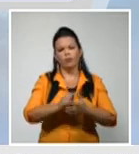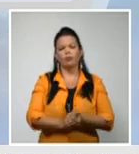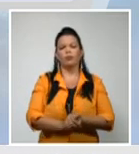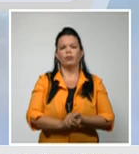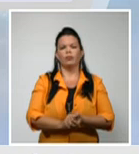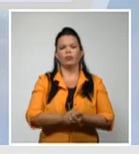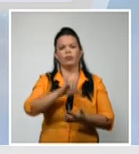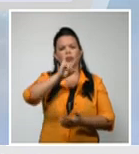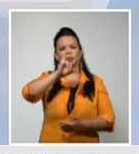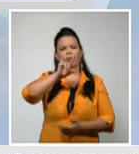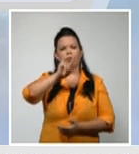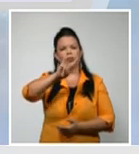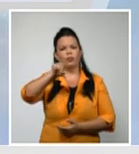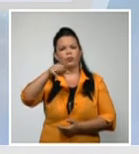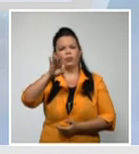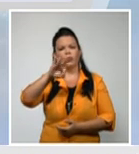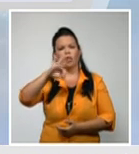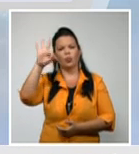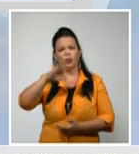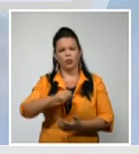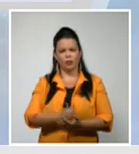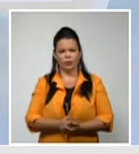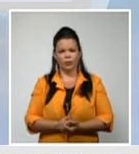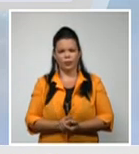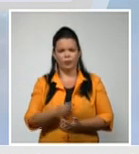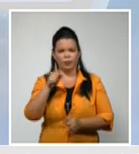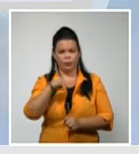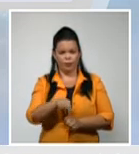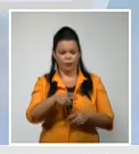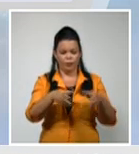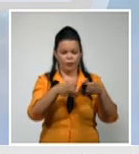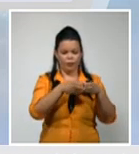estos 4.629, el